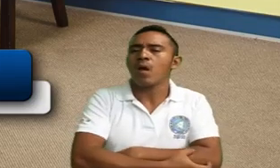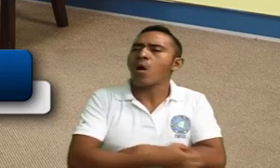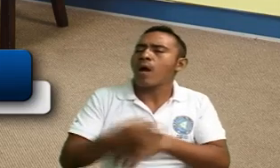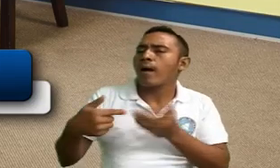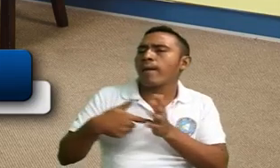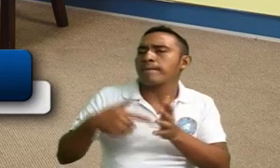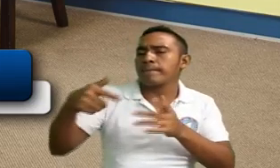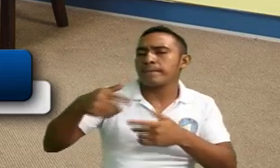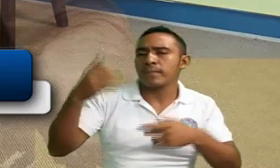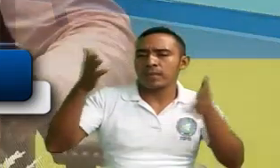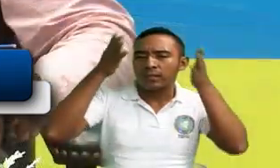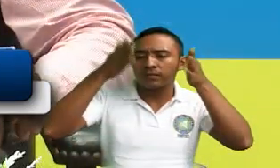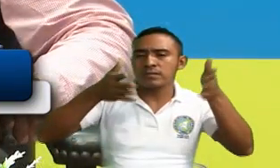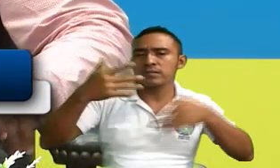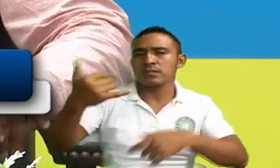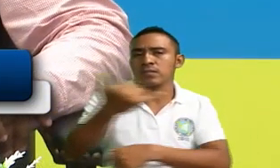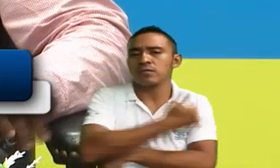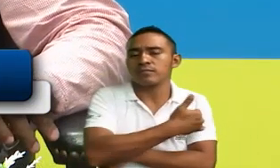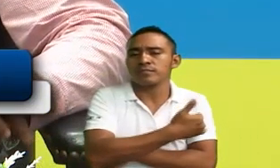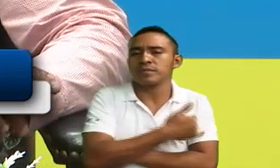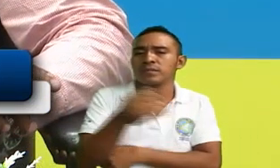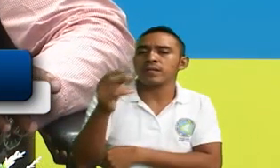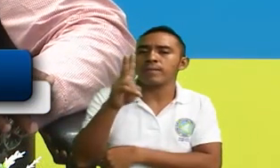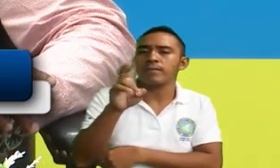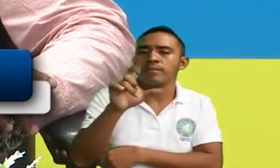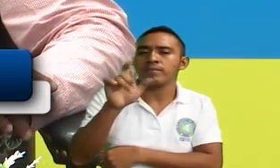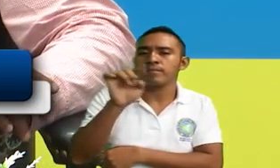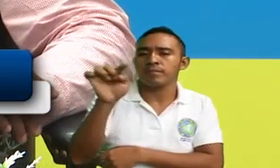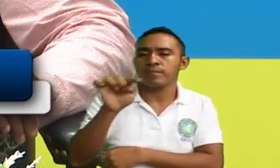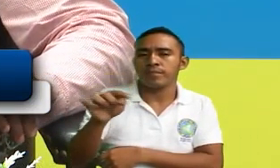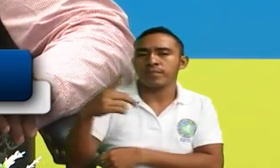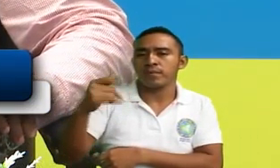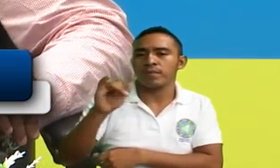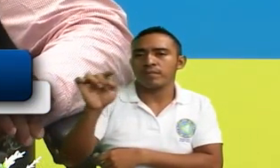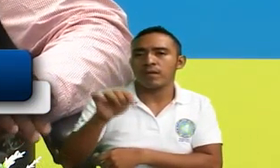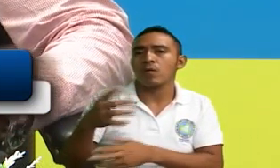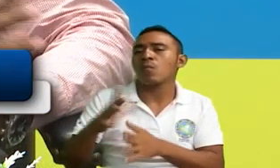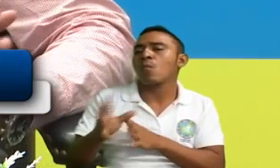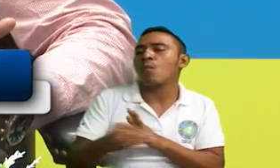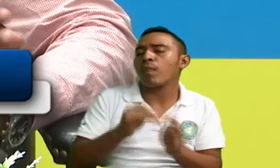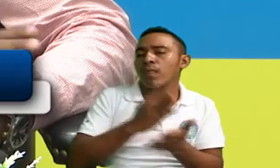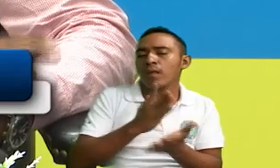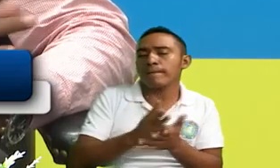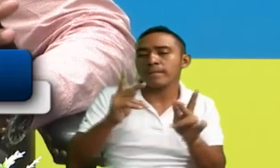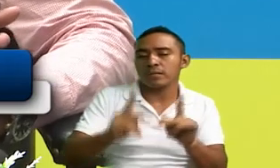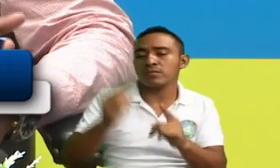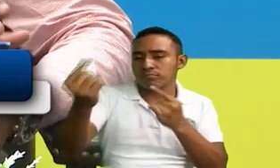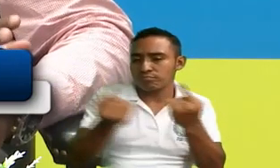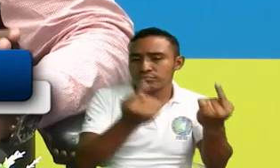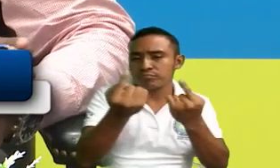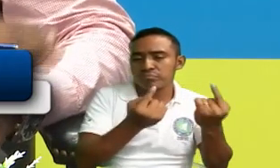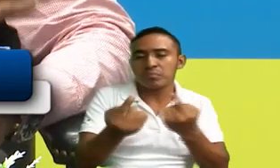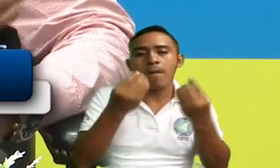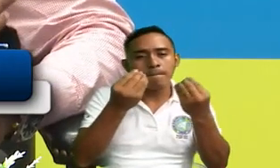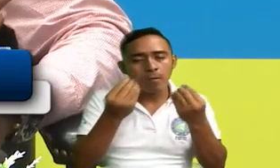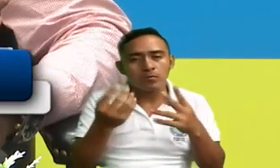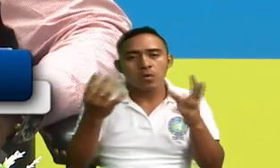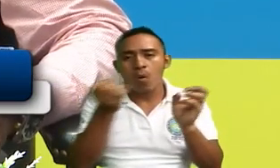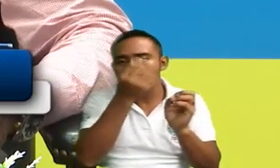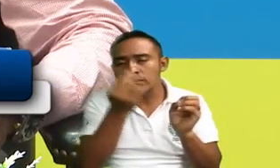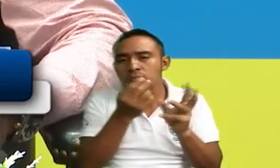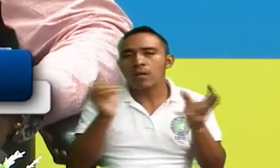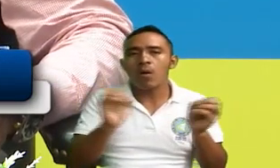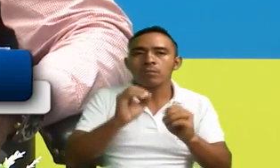atiende el Hospital Occidental, ¿qué tan frecuente, doctora, es la consulta por este síndrome premenstrual? ¿Y qué nivel